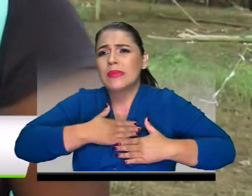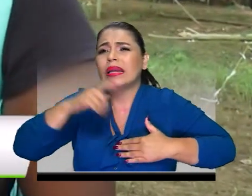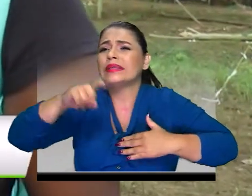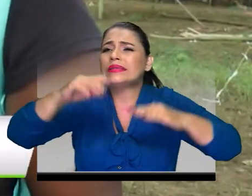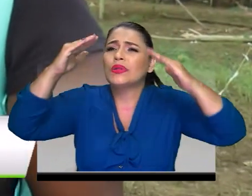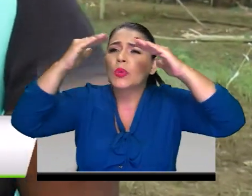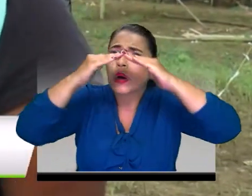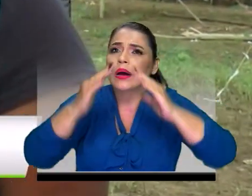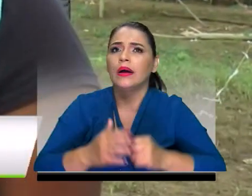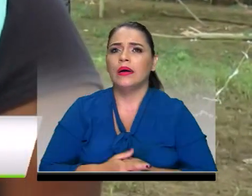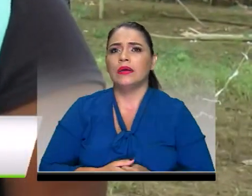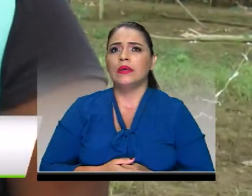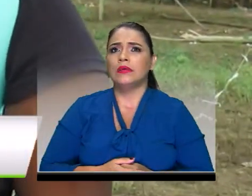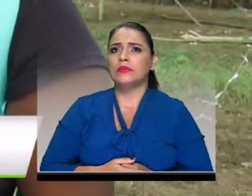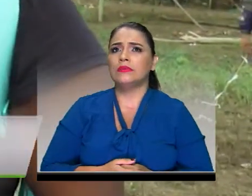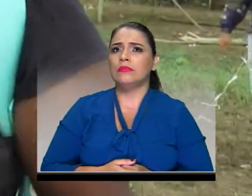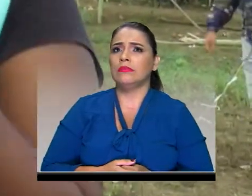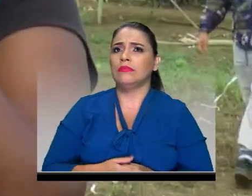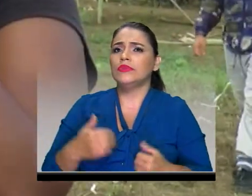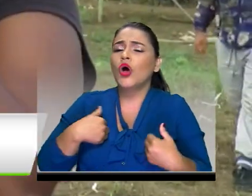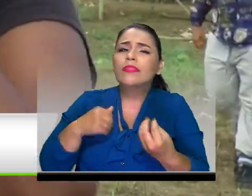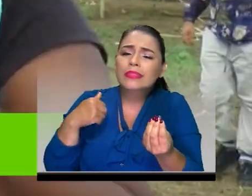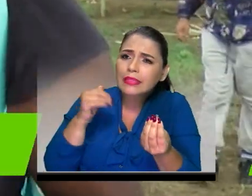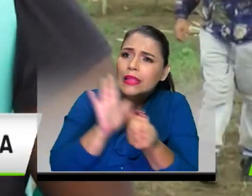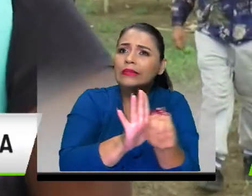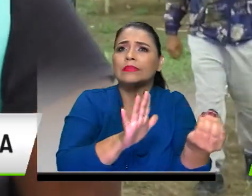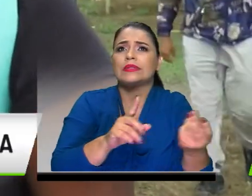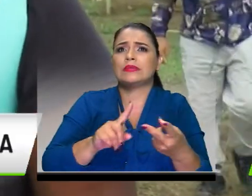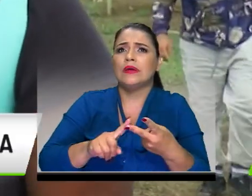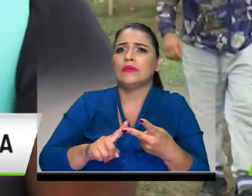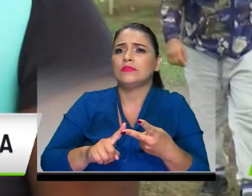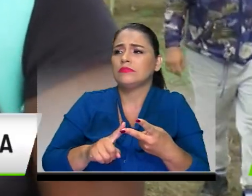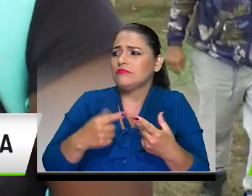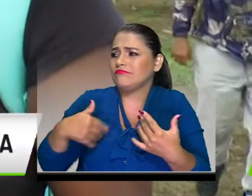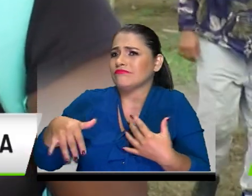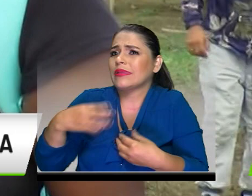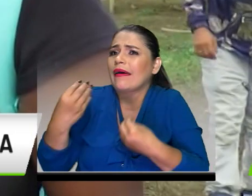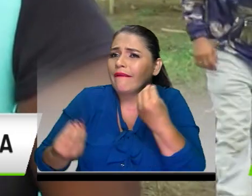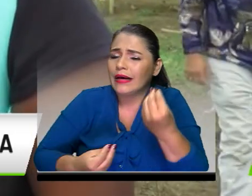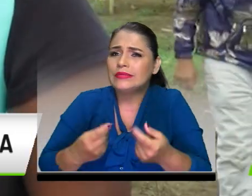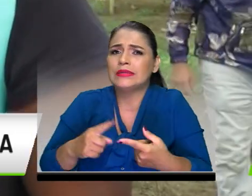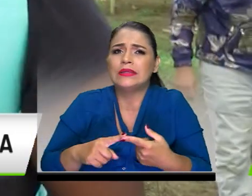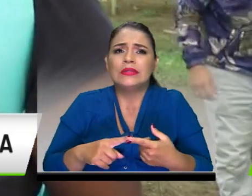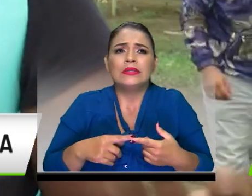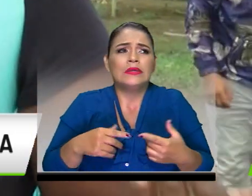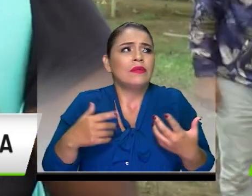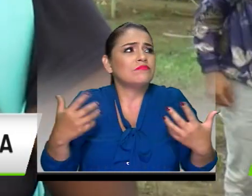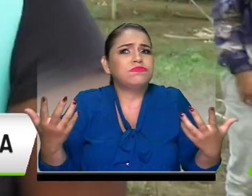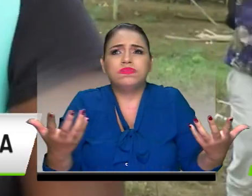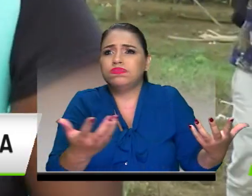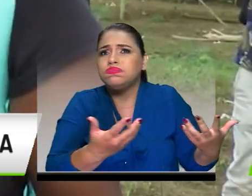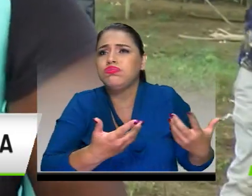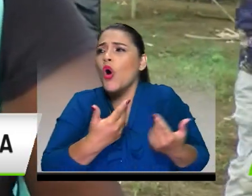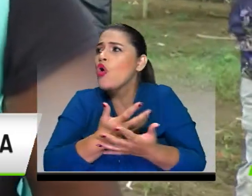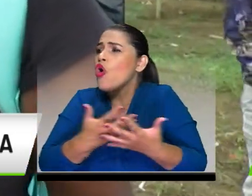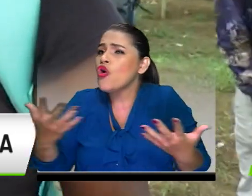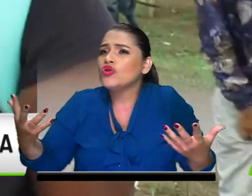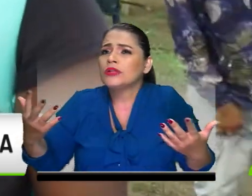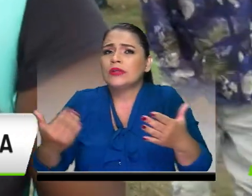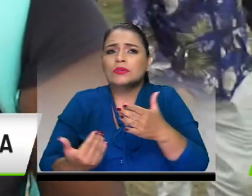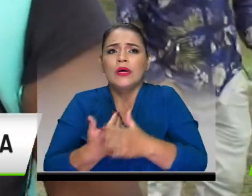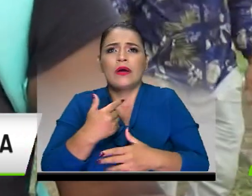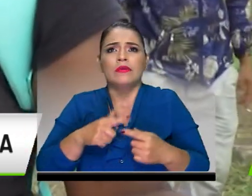casa digna, ya somos desplazados. Nos tocó salir de su casa, buscamos nuevos horizontes y seguimos